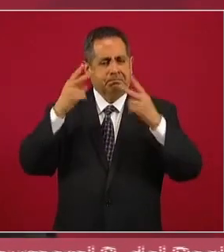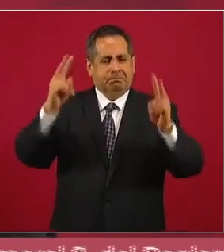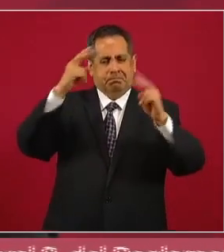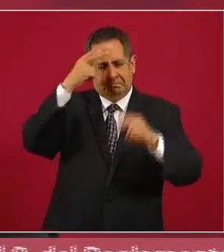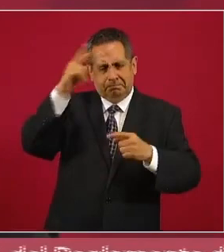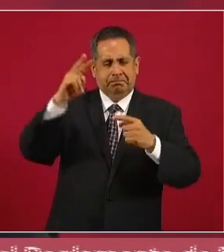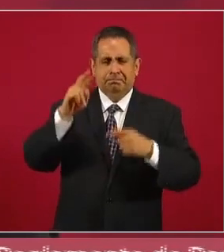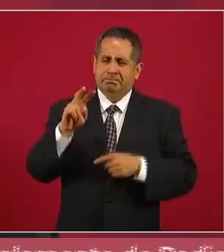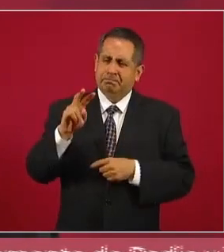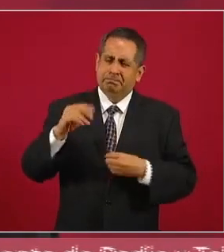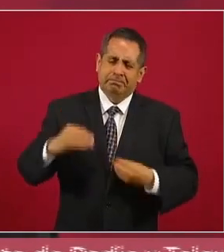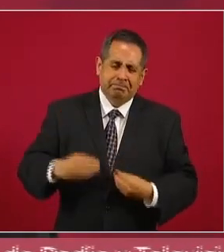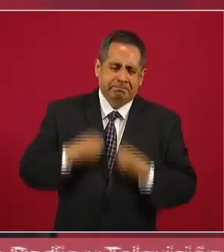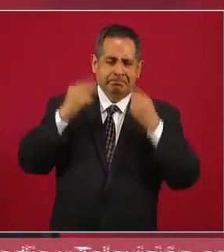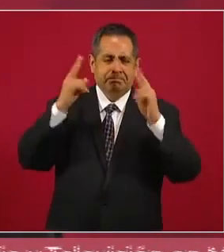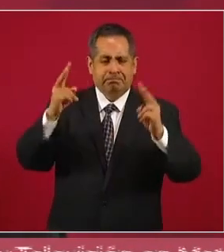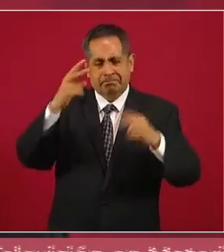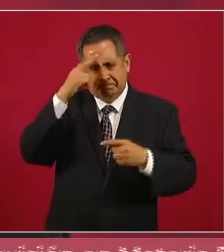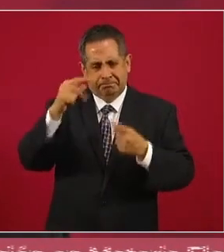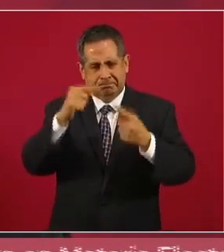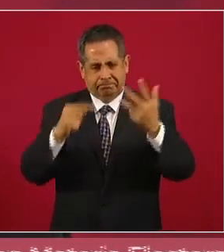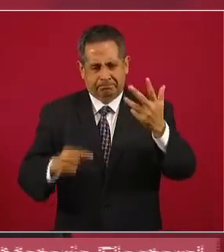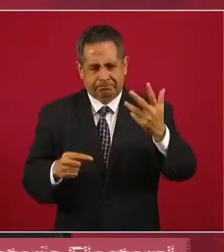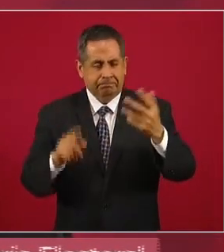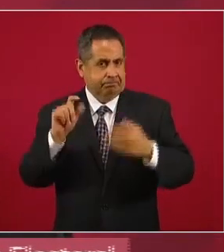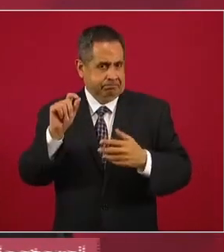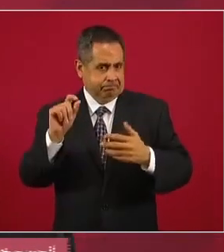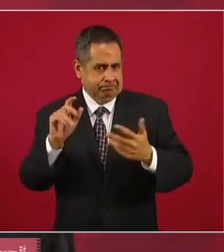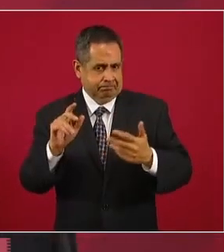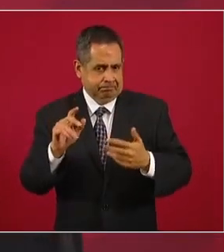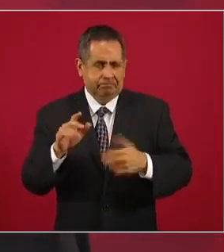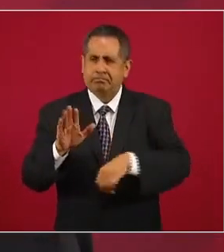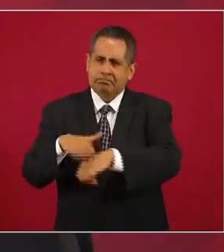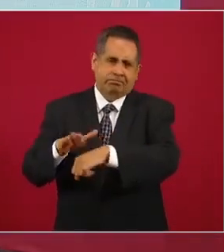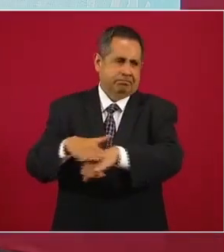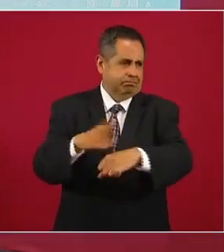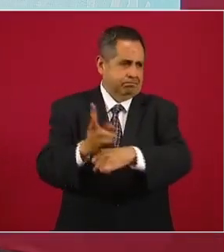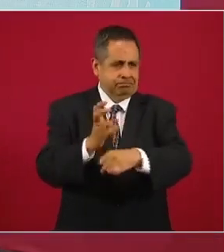que invito a todos a